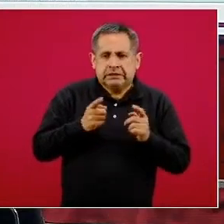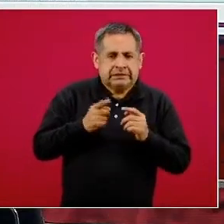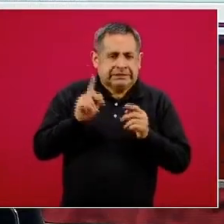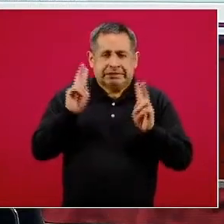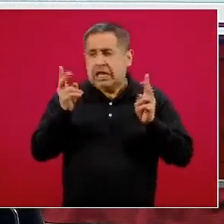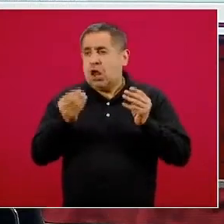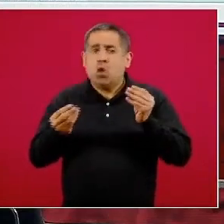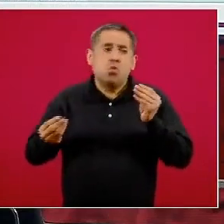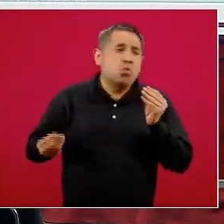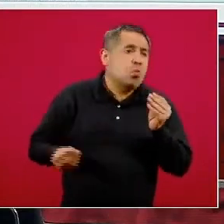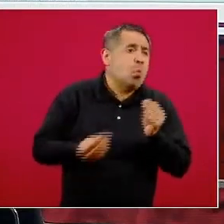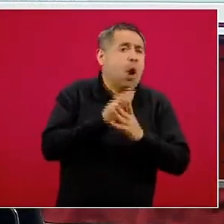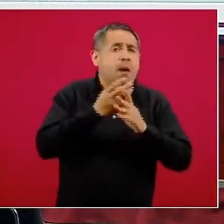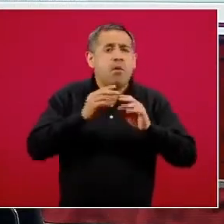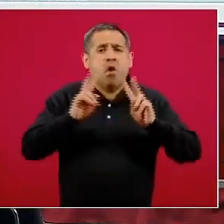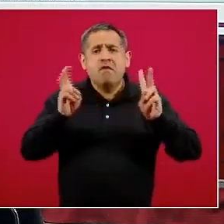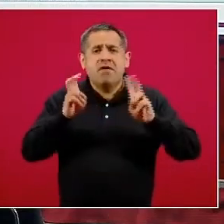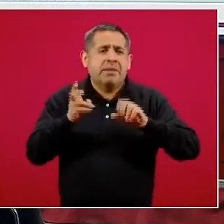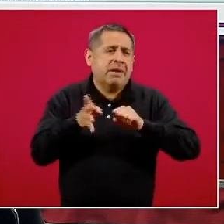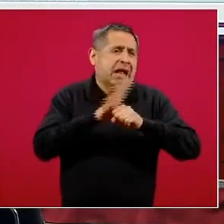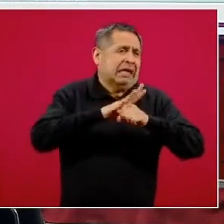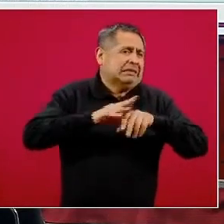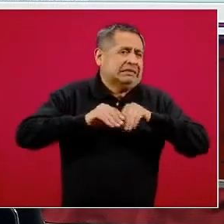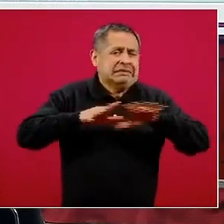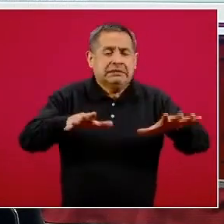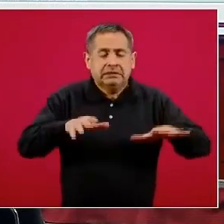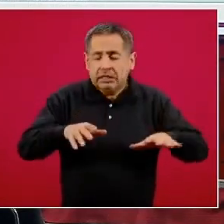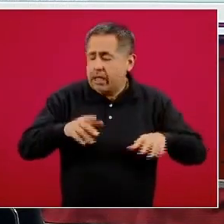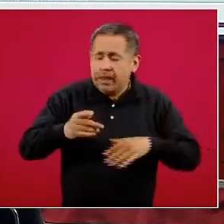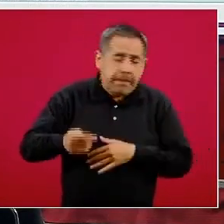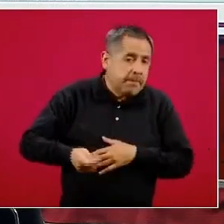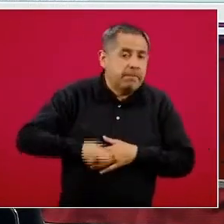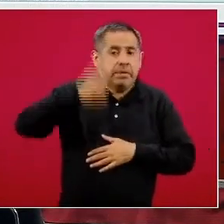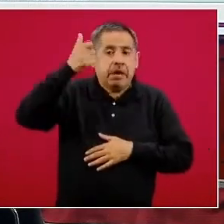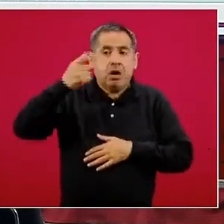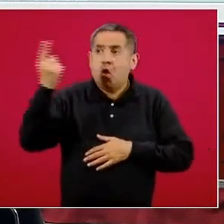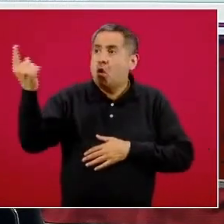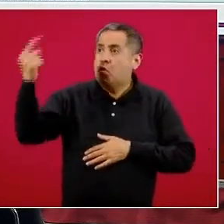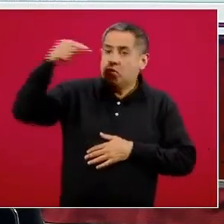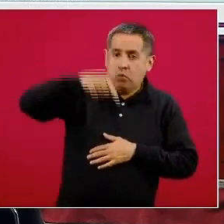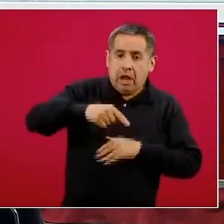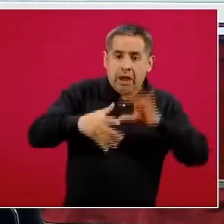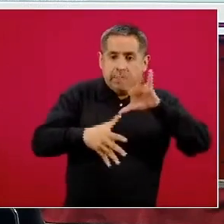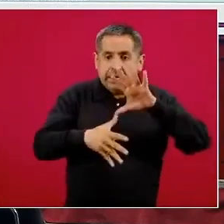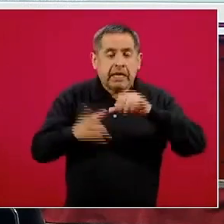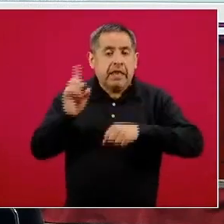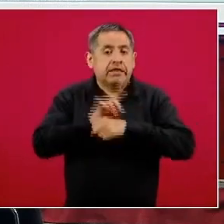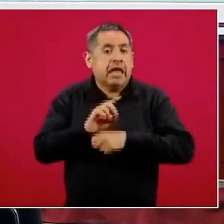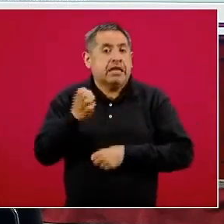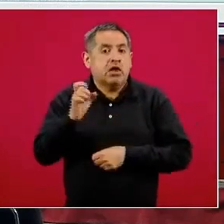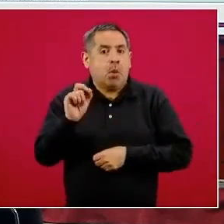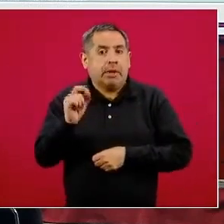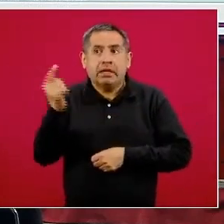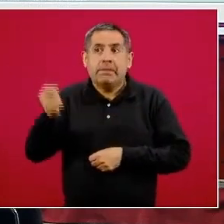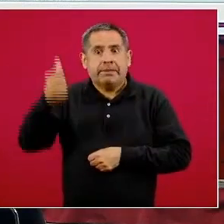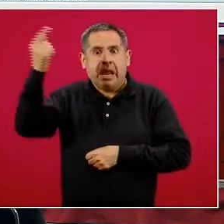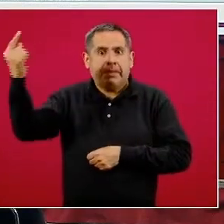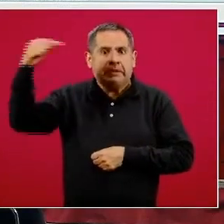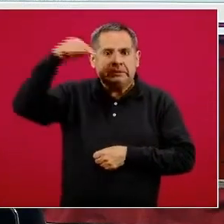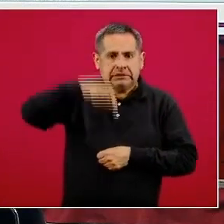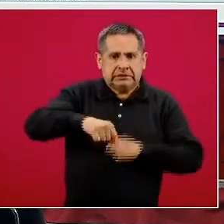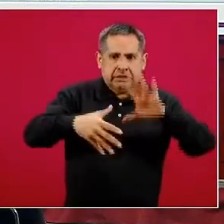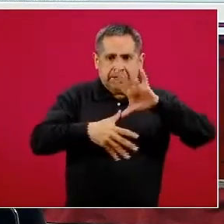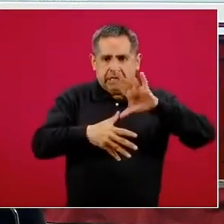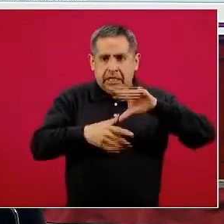nuevo coronavirus, hasta que pues teníamos el primer caso importado en América el 20 de enero, precisamente también